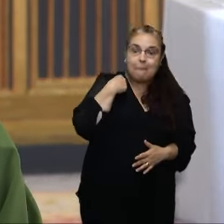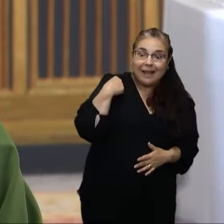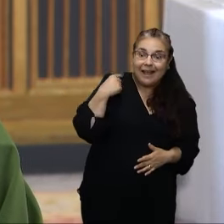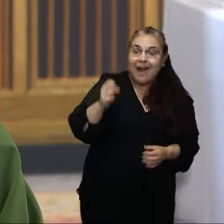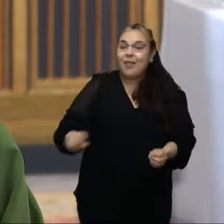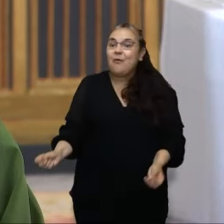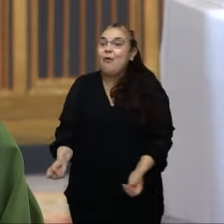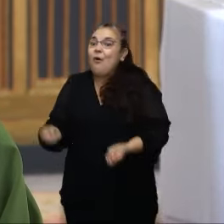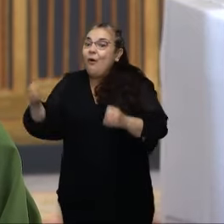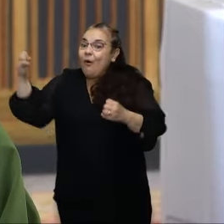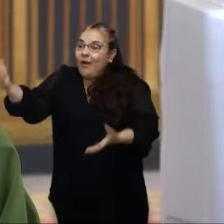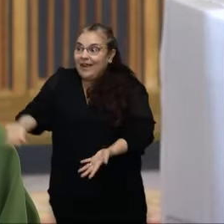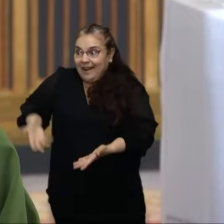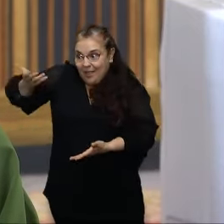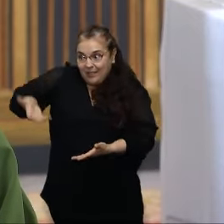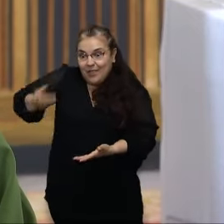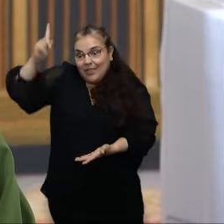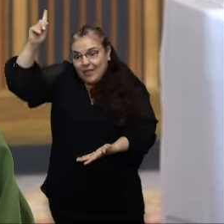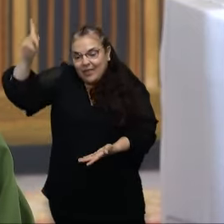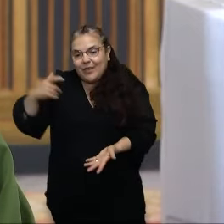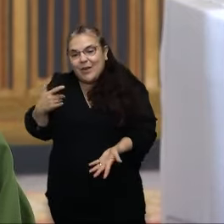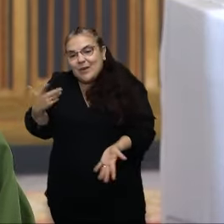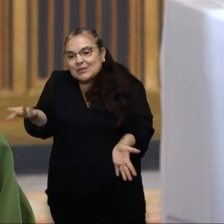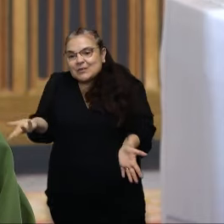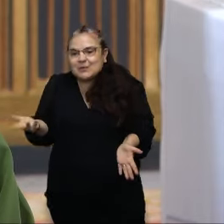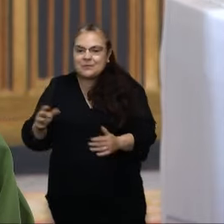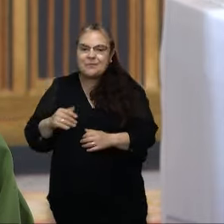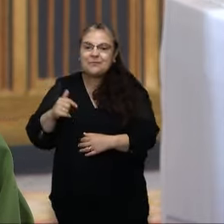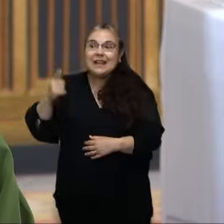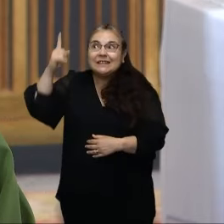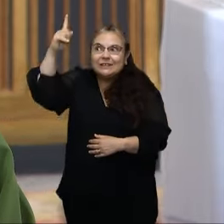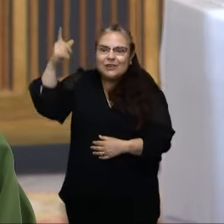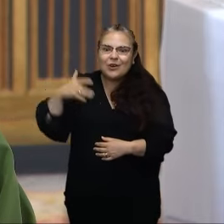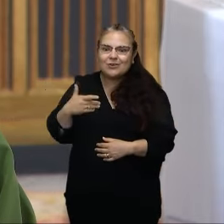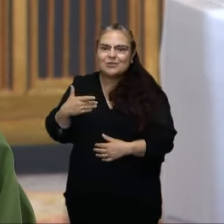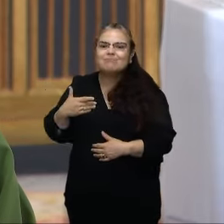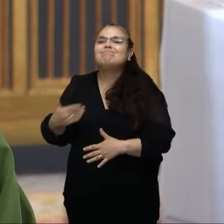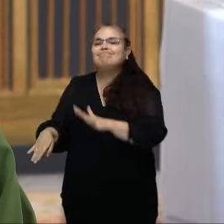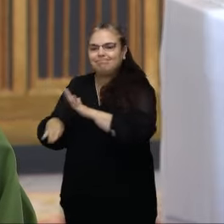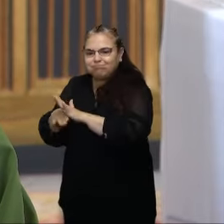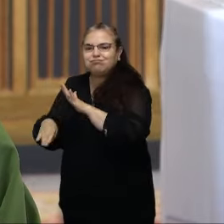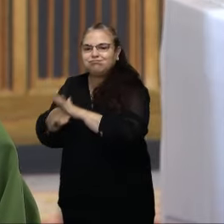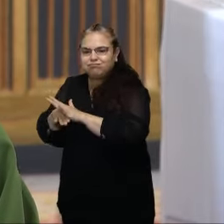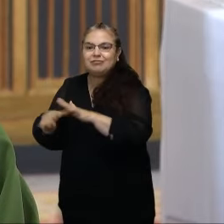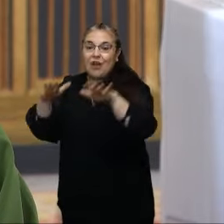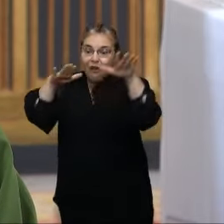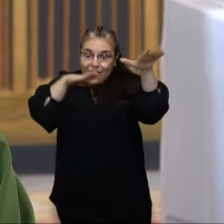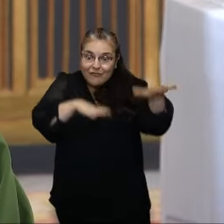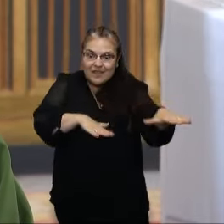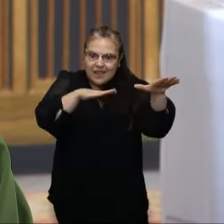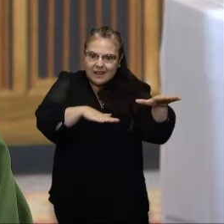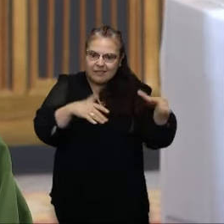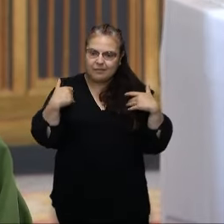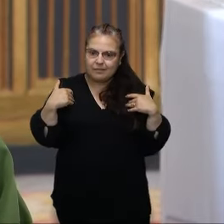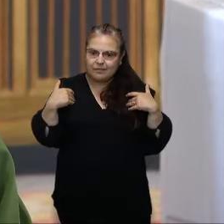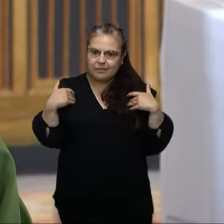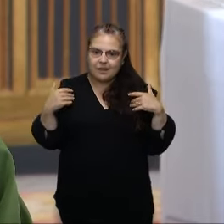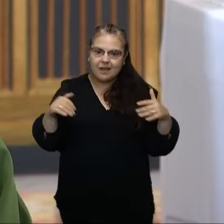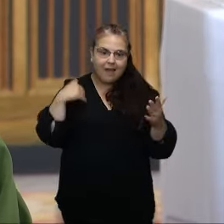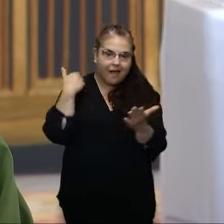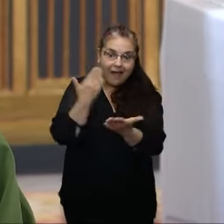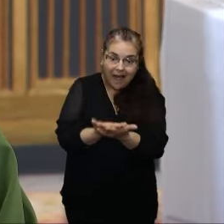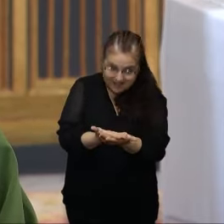la grandeza de Dios que mantiene su fidelidad, Dios ha mantenido su fidelidad hasta el punto